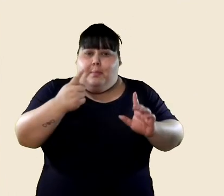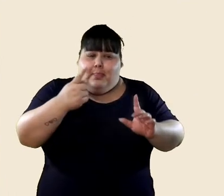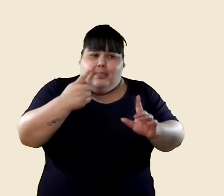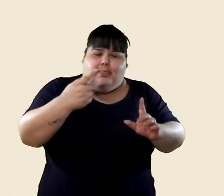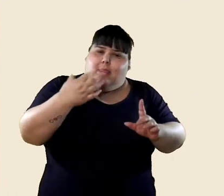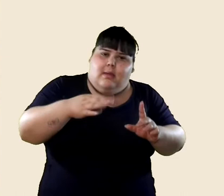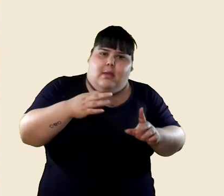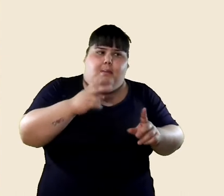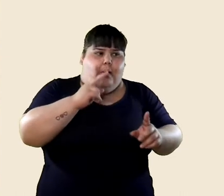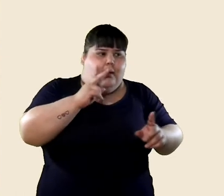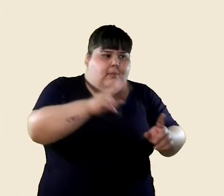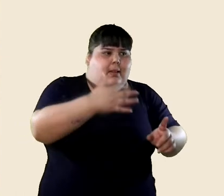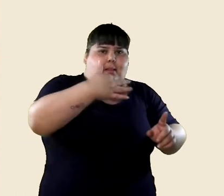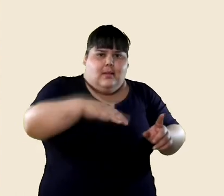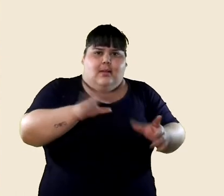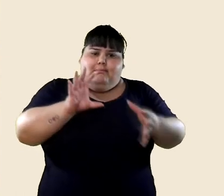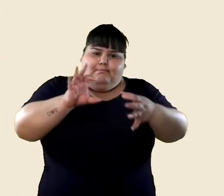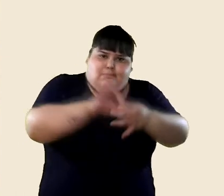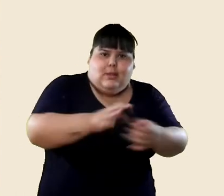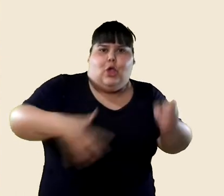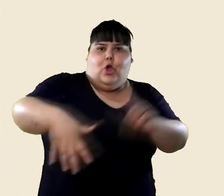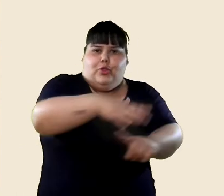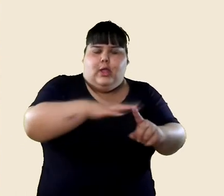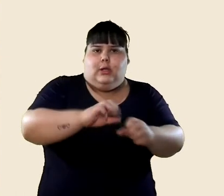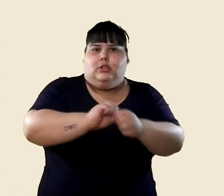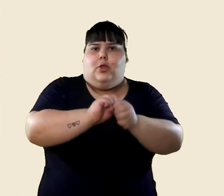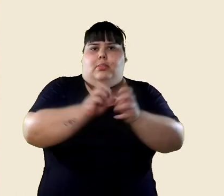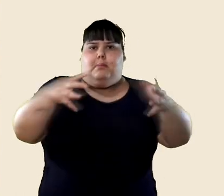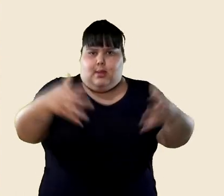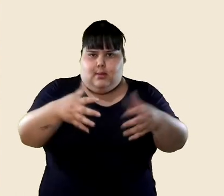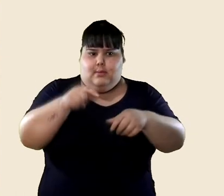me parece que es como el desafío más importante para todos nosotros, digamos.